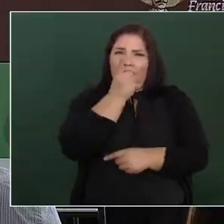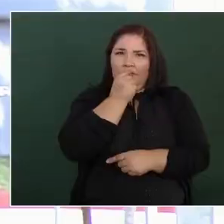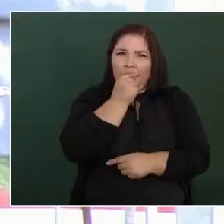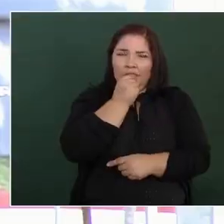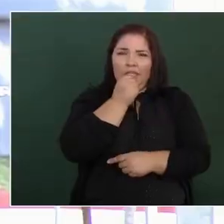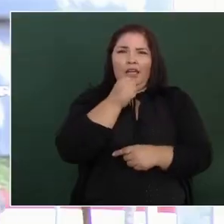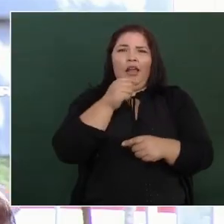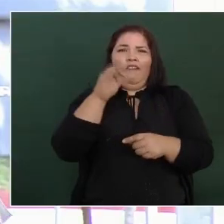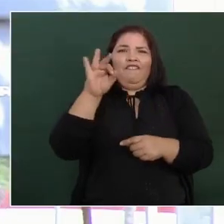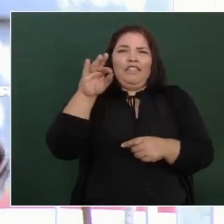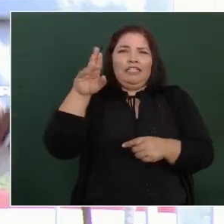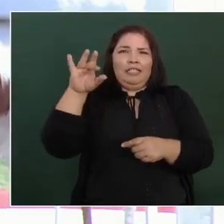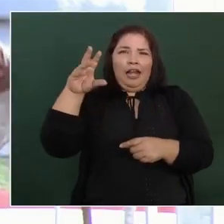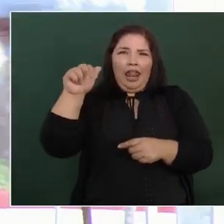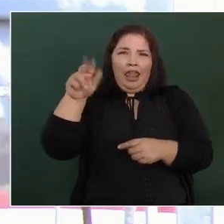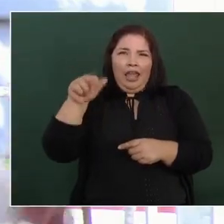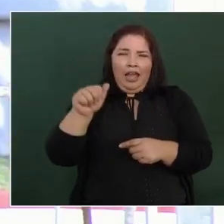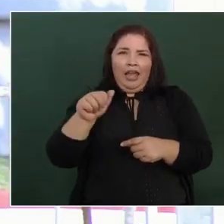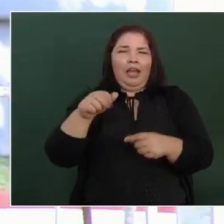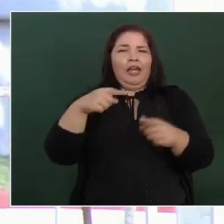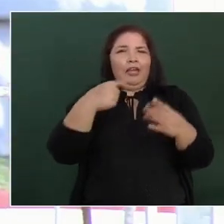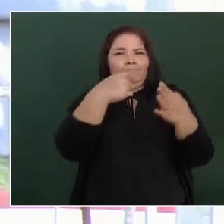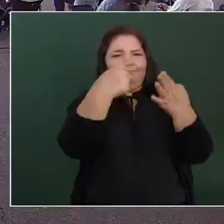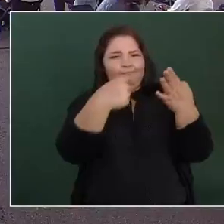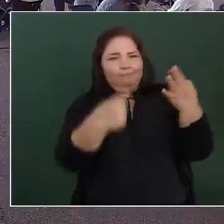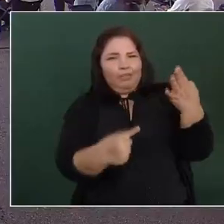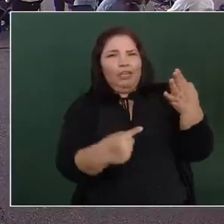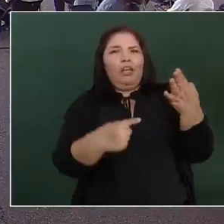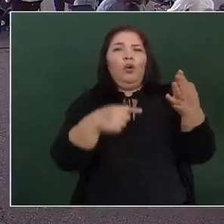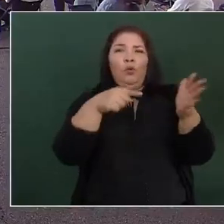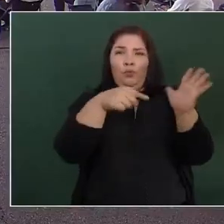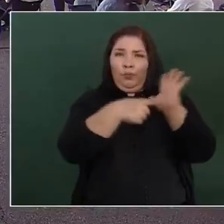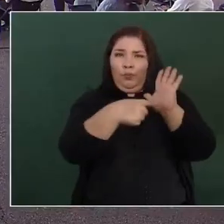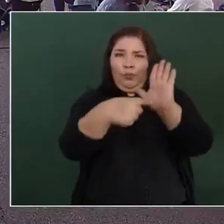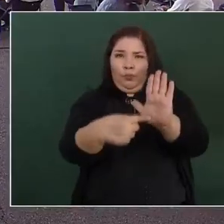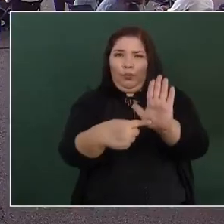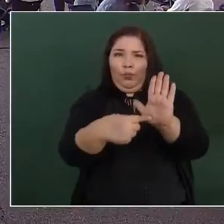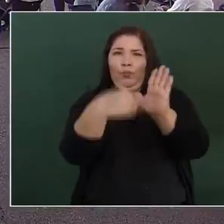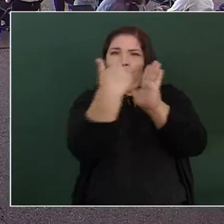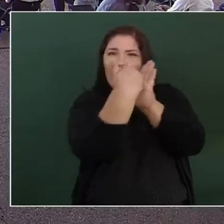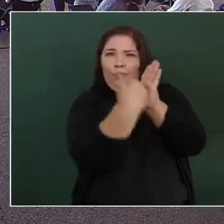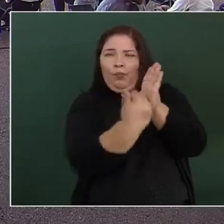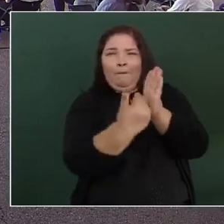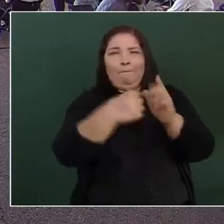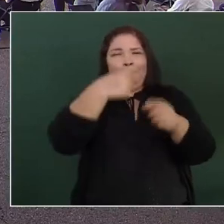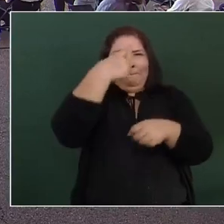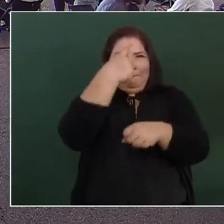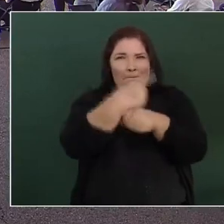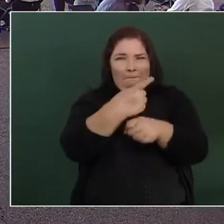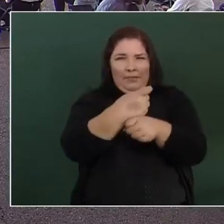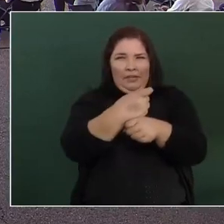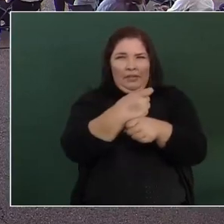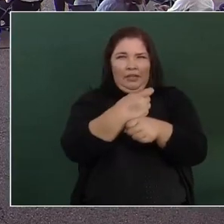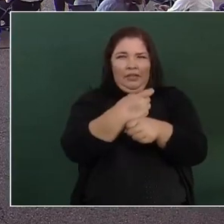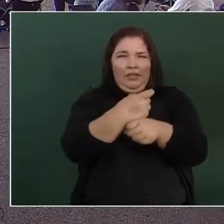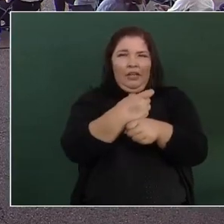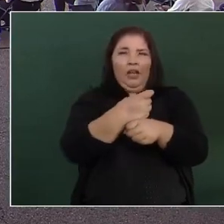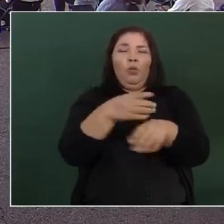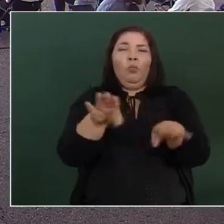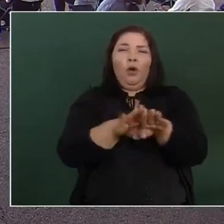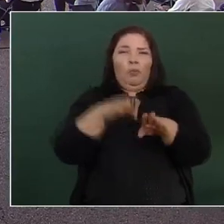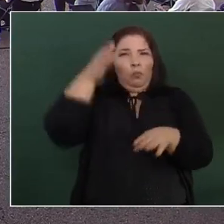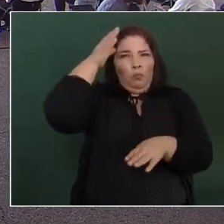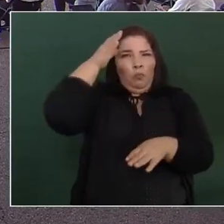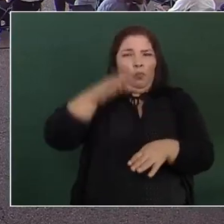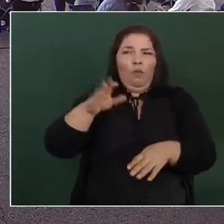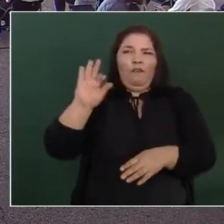las fiscalías. Aquí vamos a dar enseguida los resultados. En primer lugar, la incidencia delictiva del